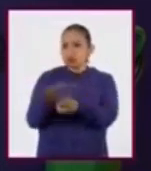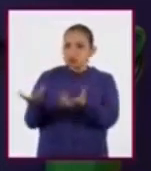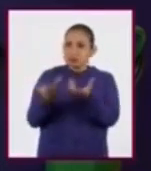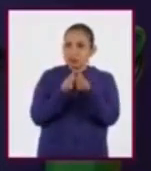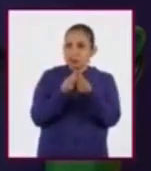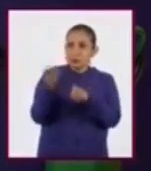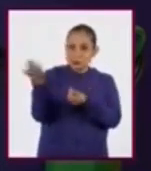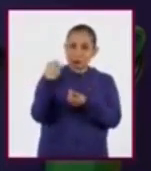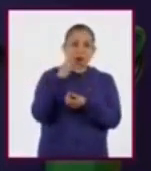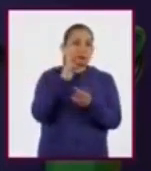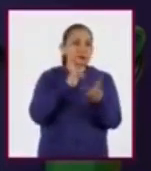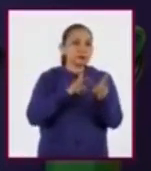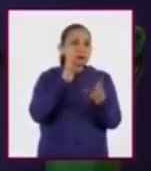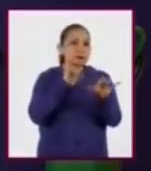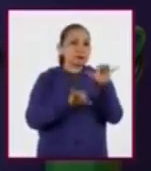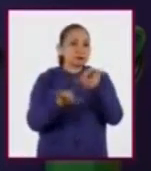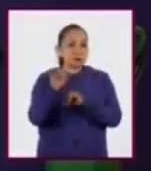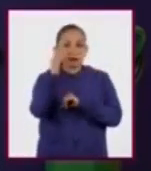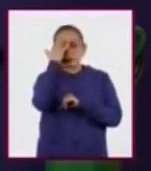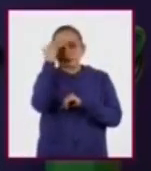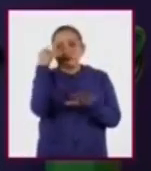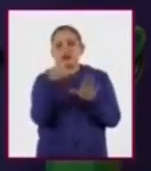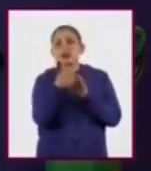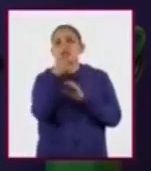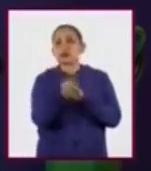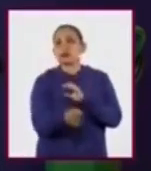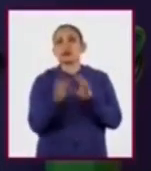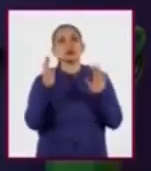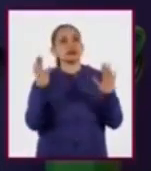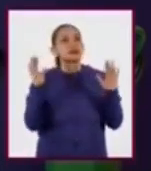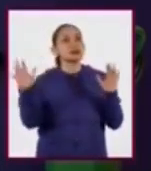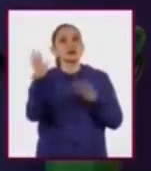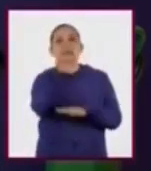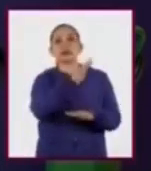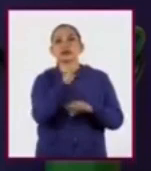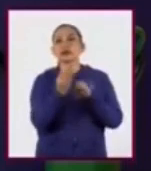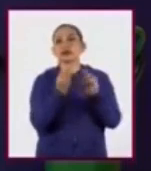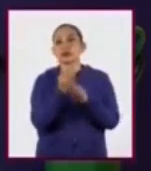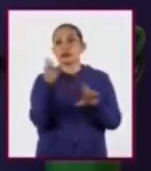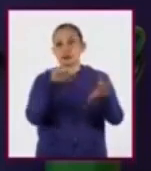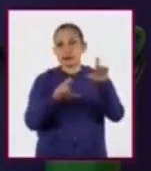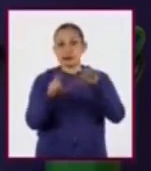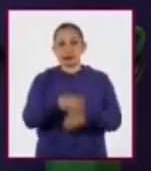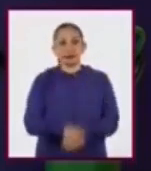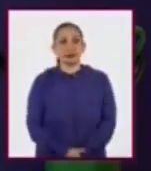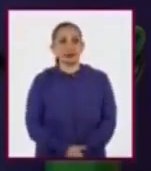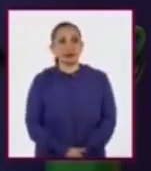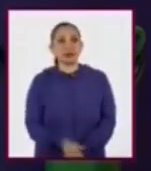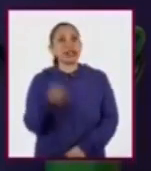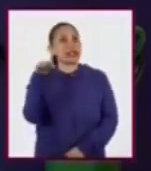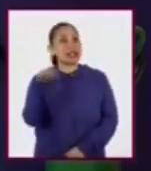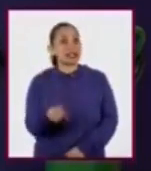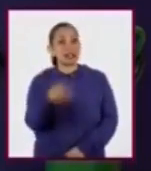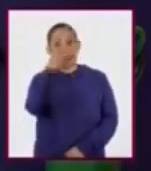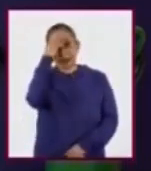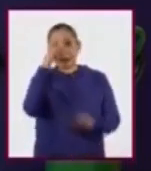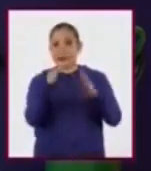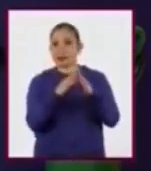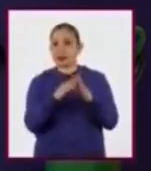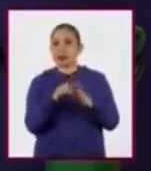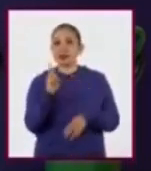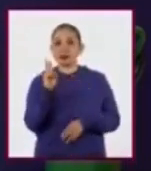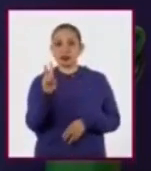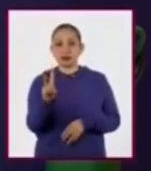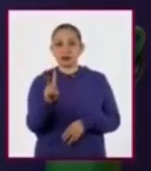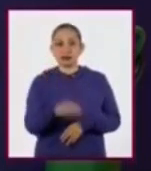a experimentar y conocer más sobre el fascinante mundo de la química, aquí en Aprende en